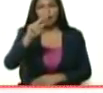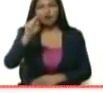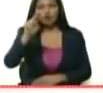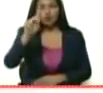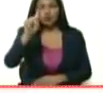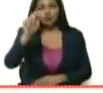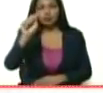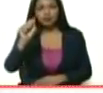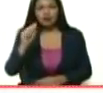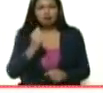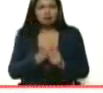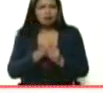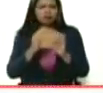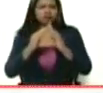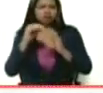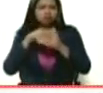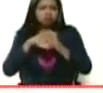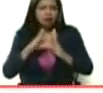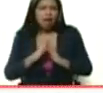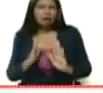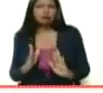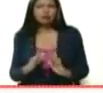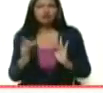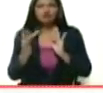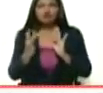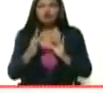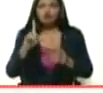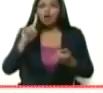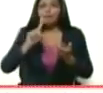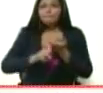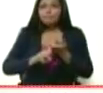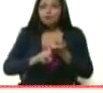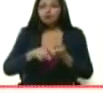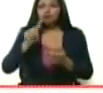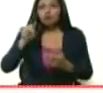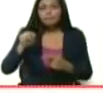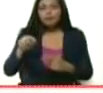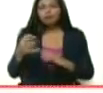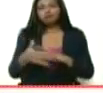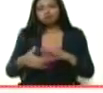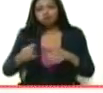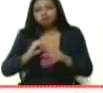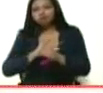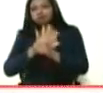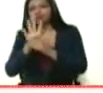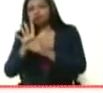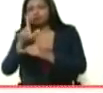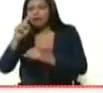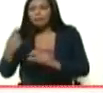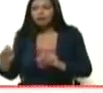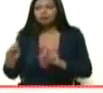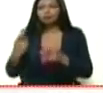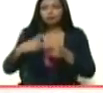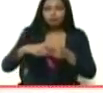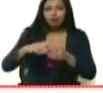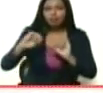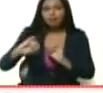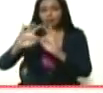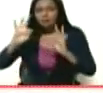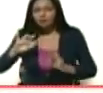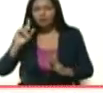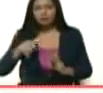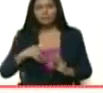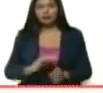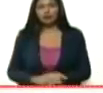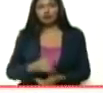del hogar. Tuvo contacto con su esposo, también diagnosticado y detectado positivo. Aquí